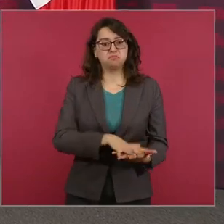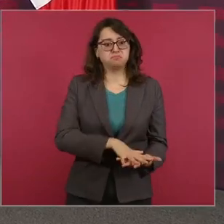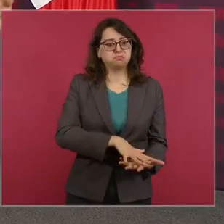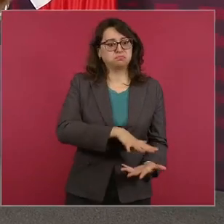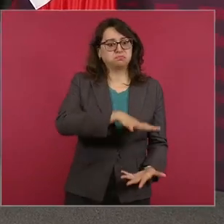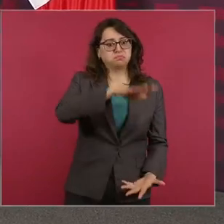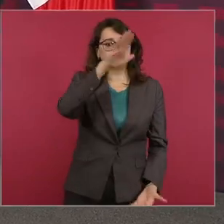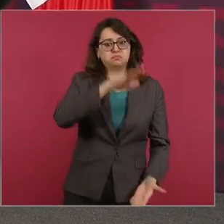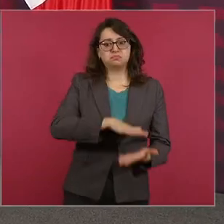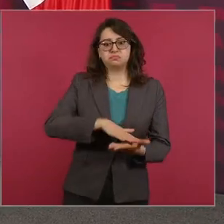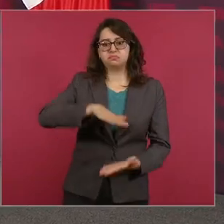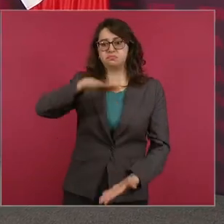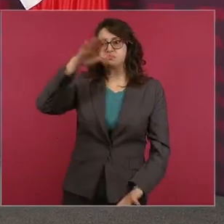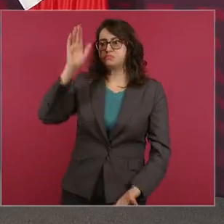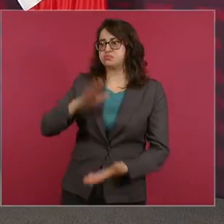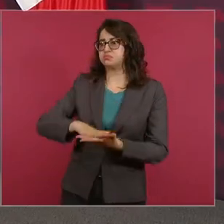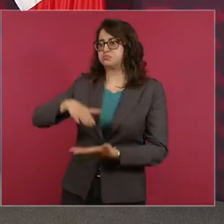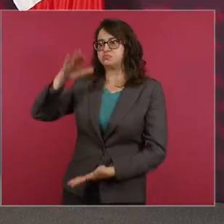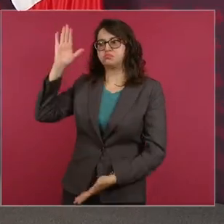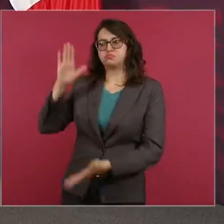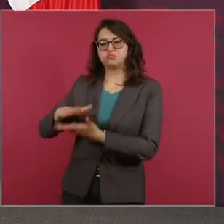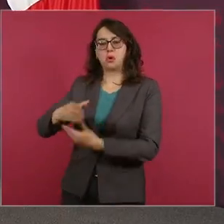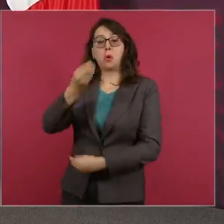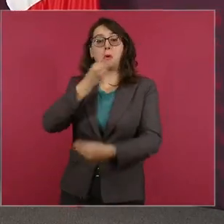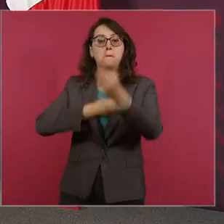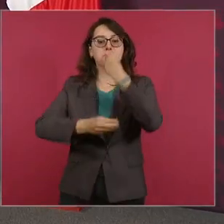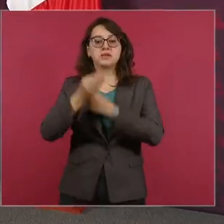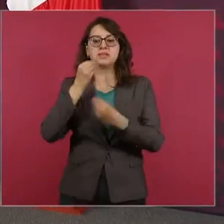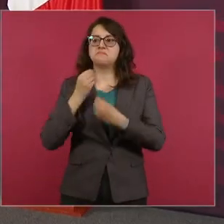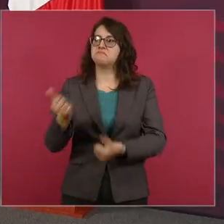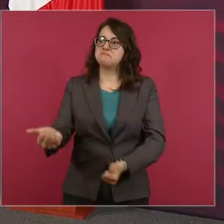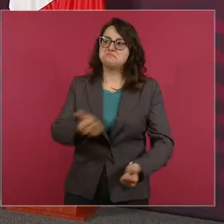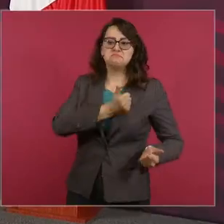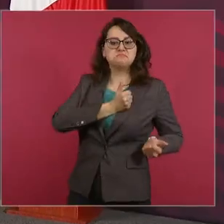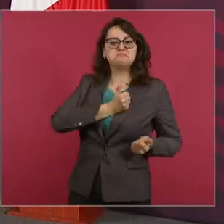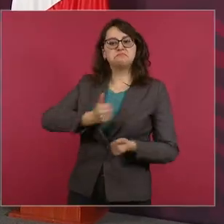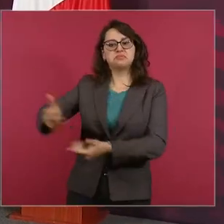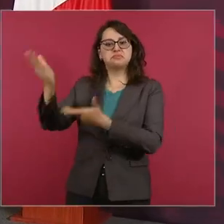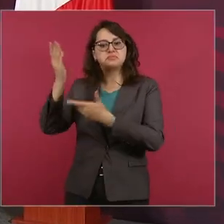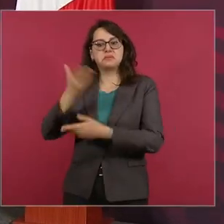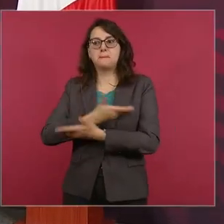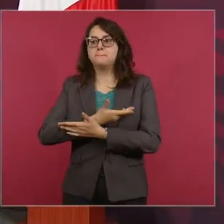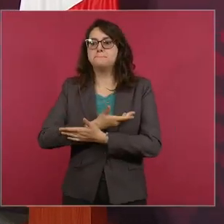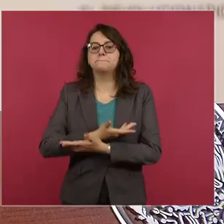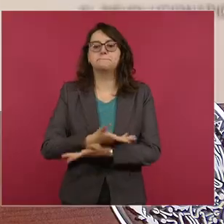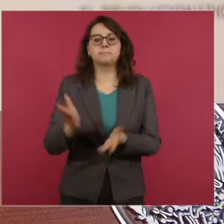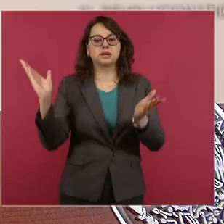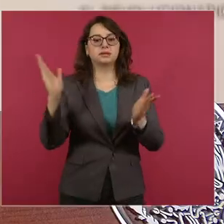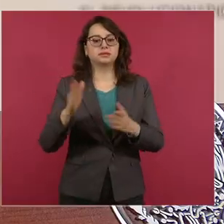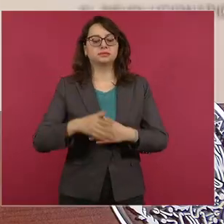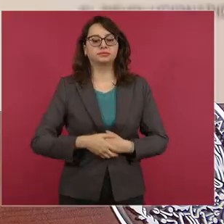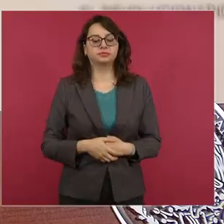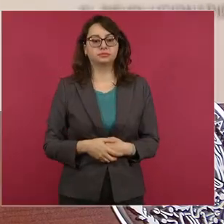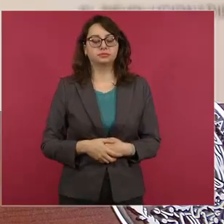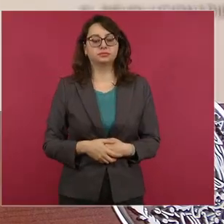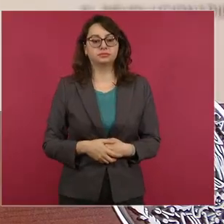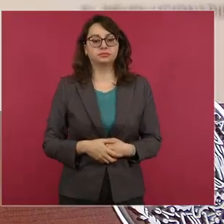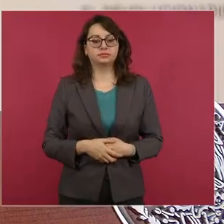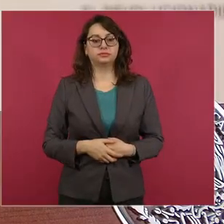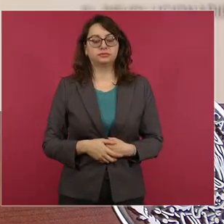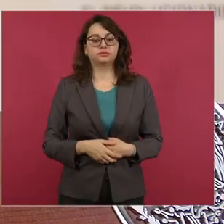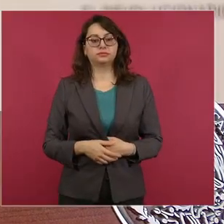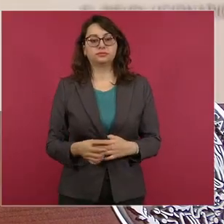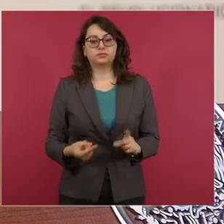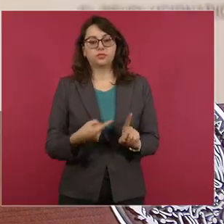reunió y vamos a Acapulco pero les estoy hablando de